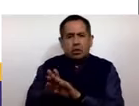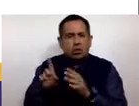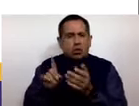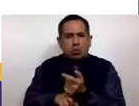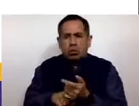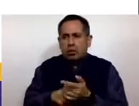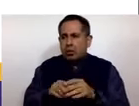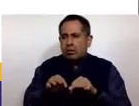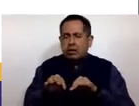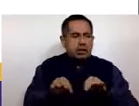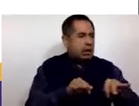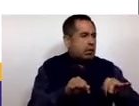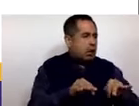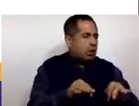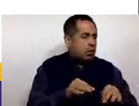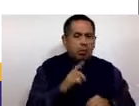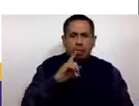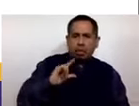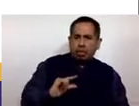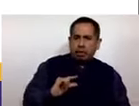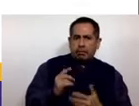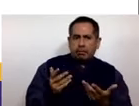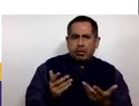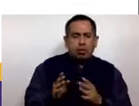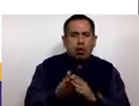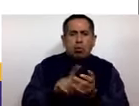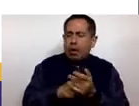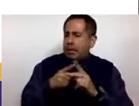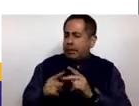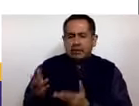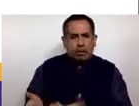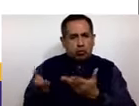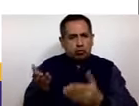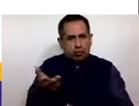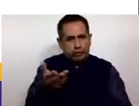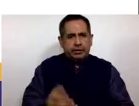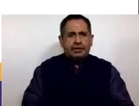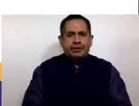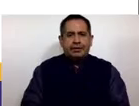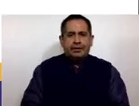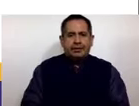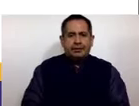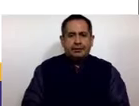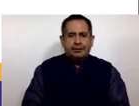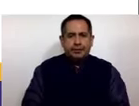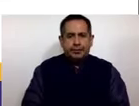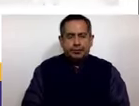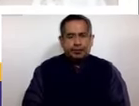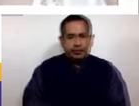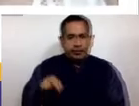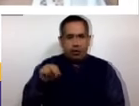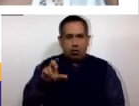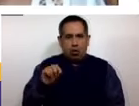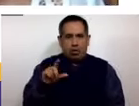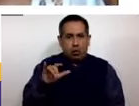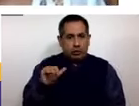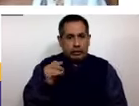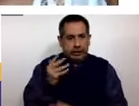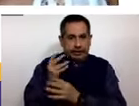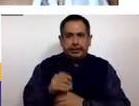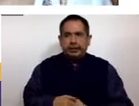ámbito laboral? Adelante, ministra, iniciamos. Hola, Alejandra, buenos días. En primer lugar,